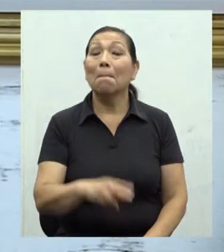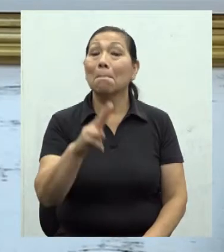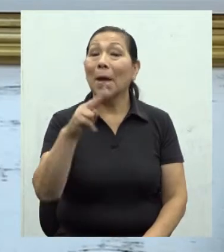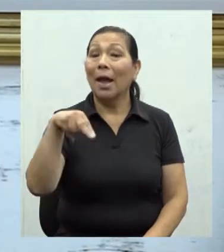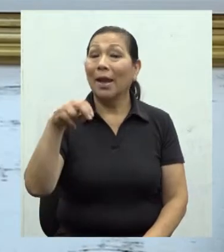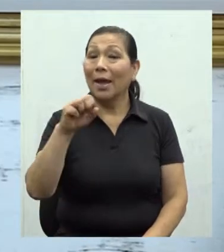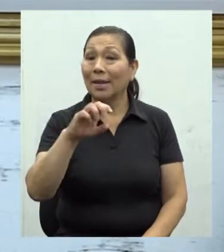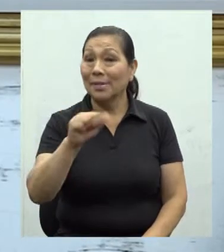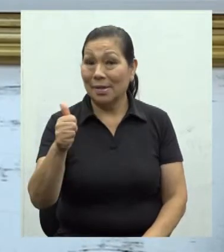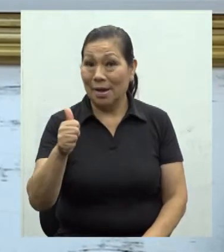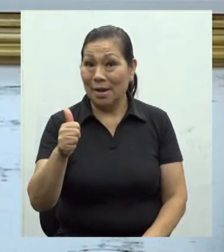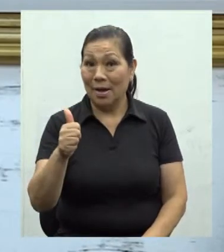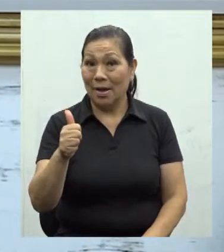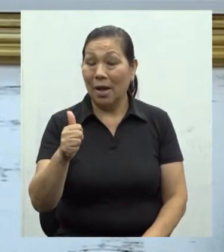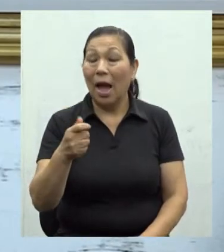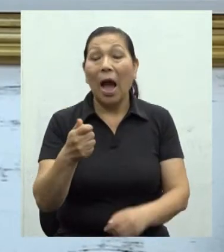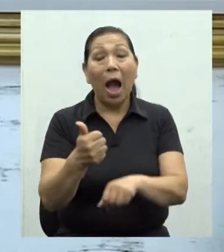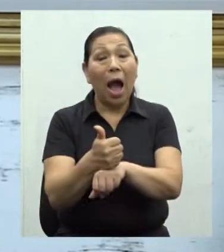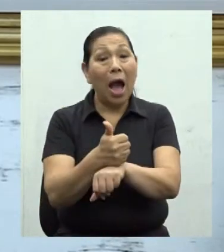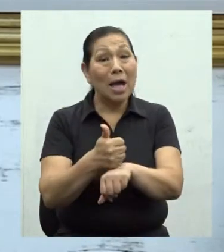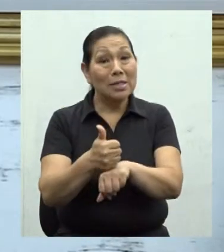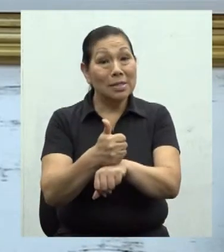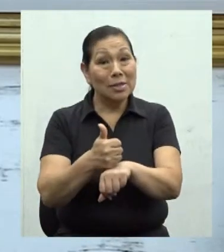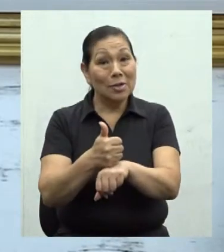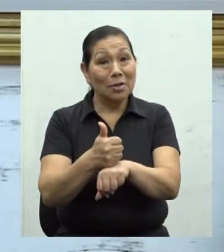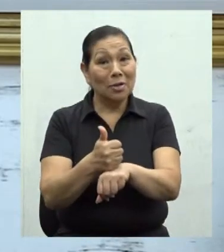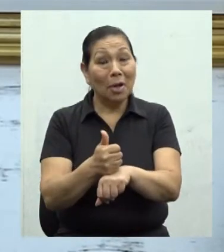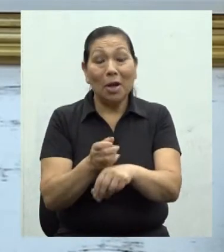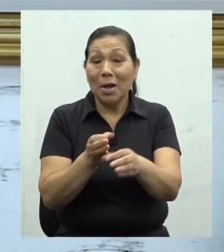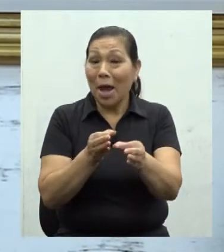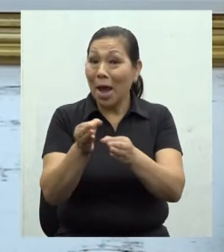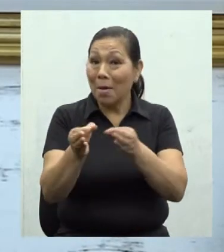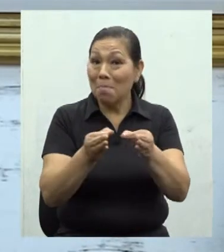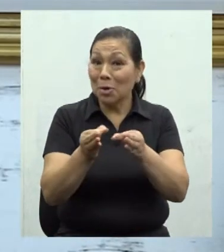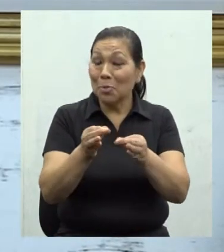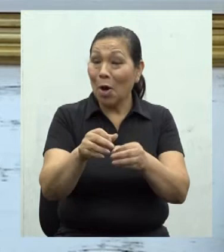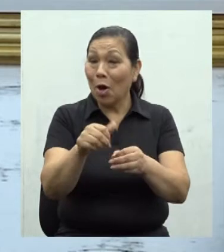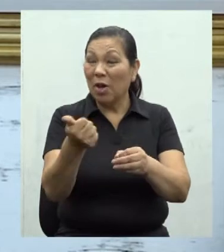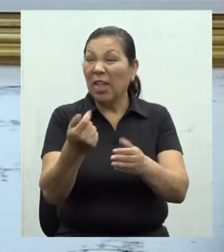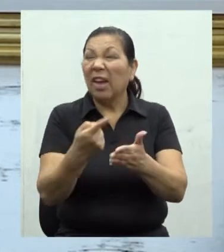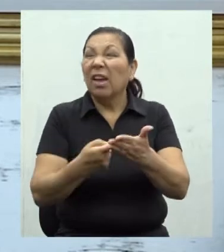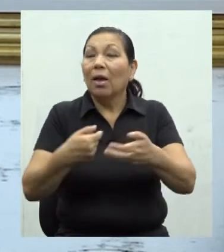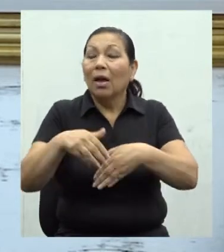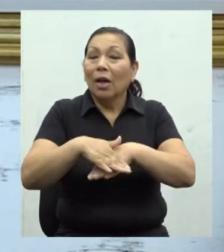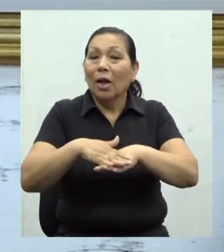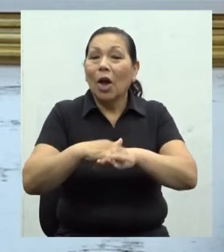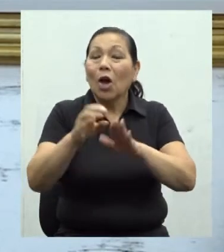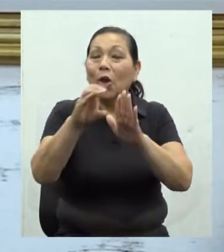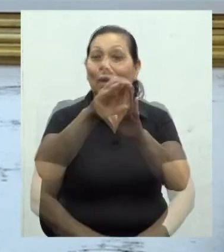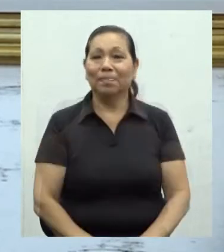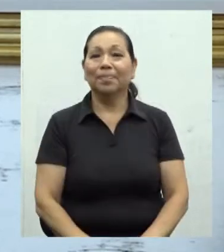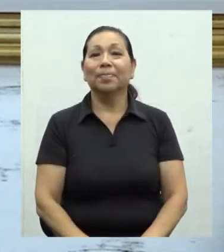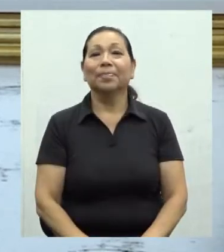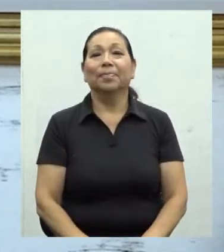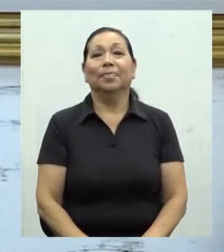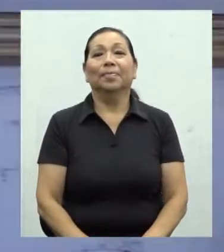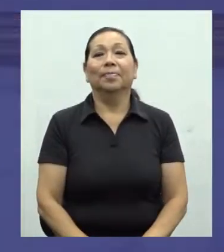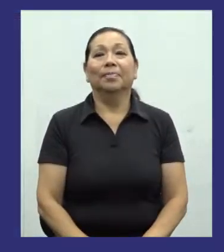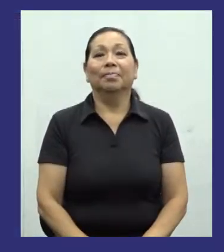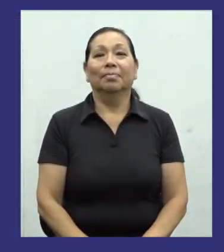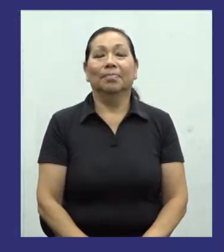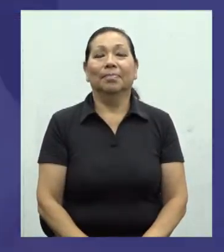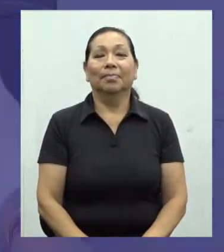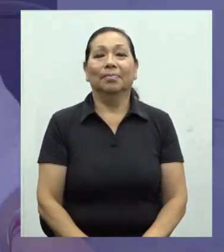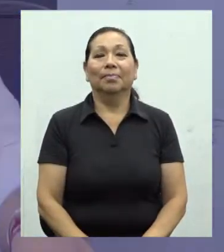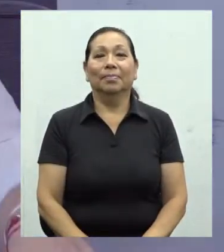Vanessa Tazara Ceballos, asesora jurisdiccional, nos explica en la siguiente nota qué es el proceso de inconstitucionalidad.